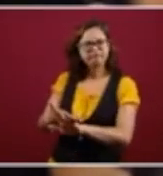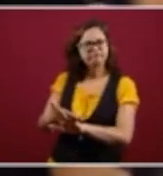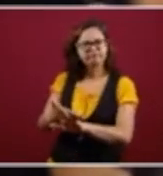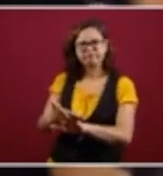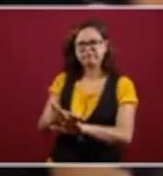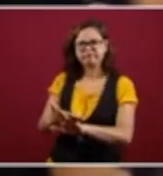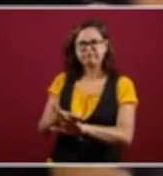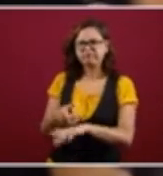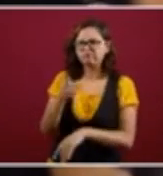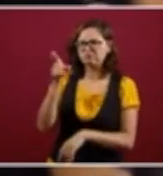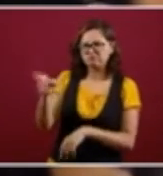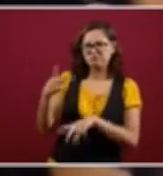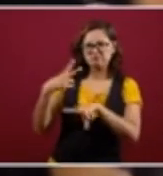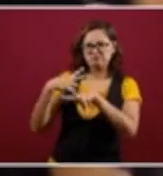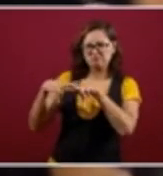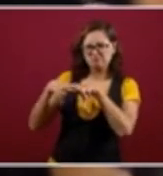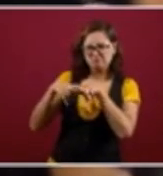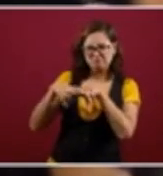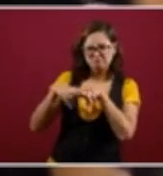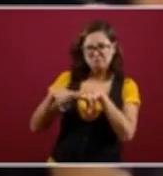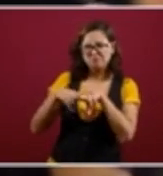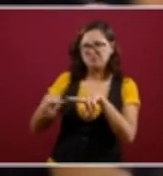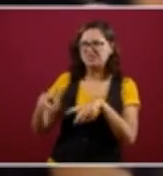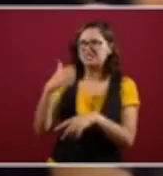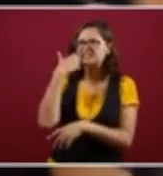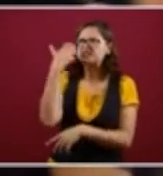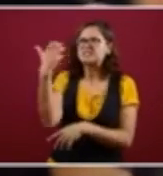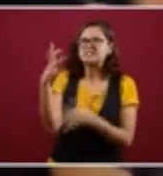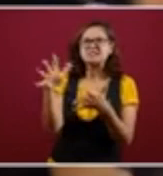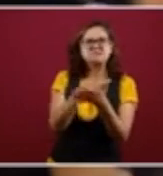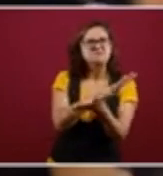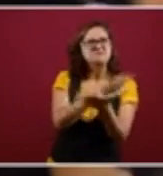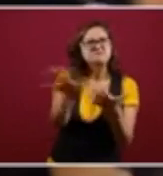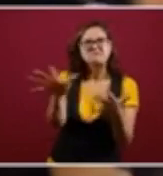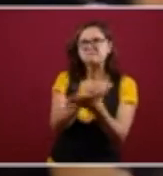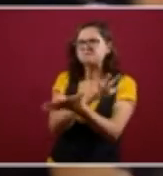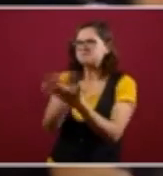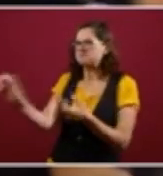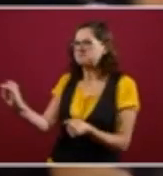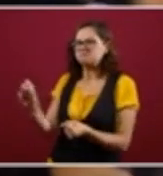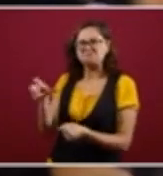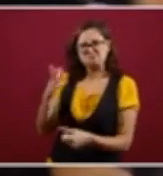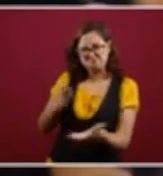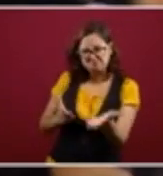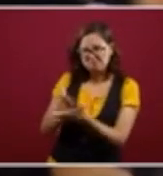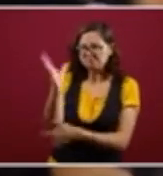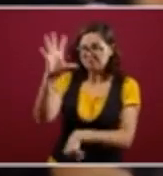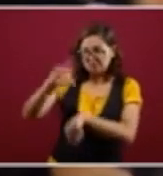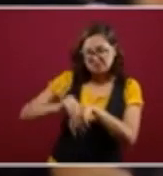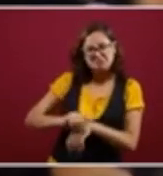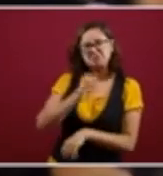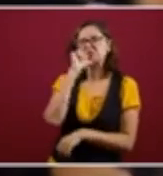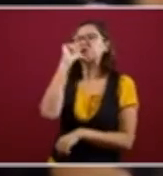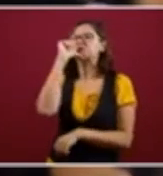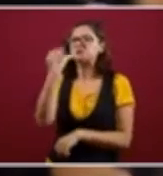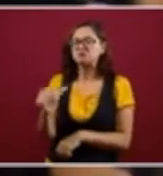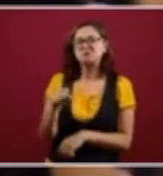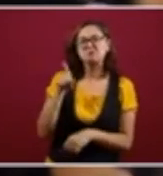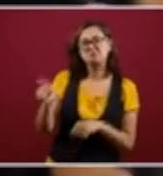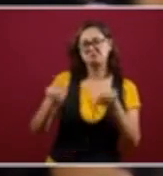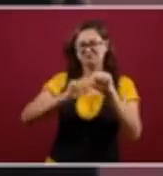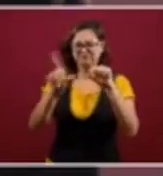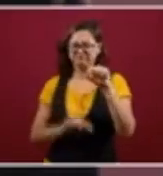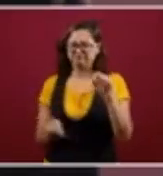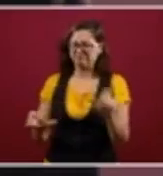ese su proyecto de destrucción. No le tenemos miedo a su Guardia